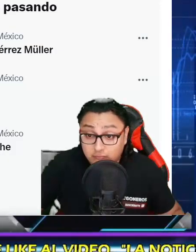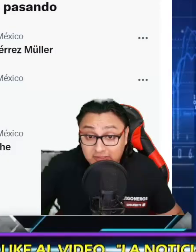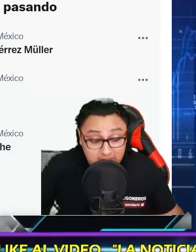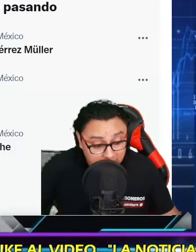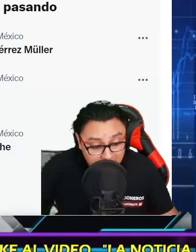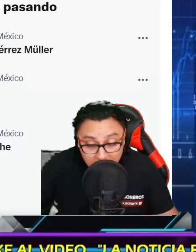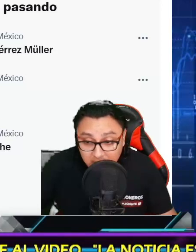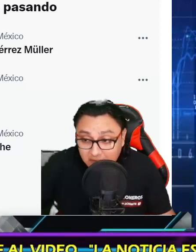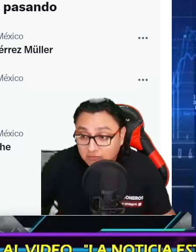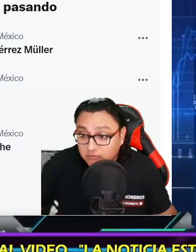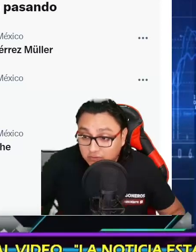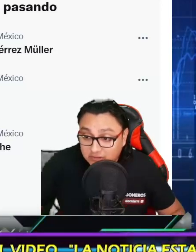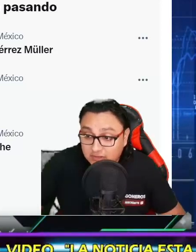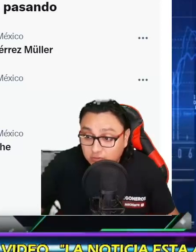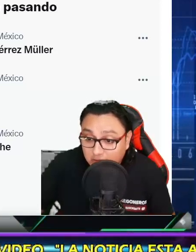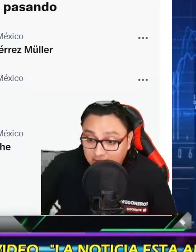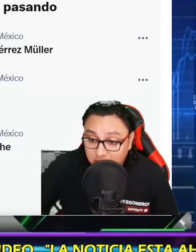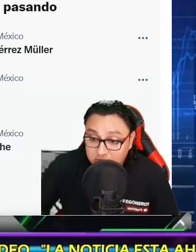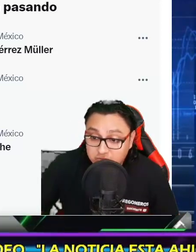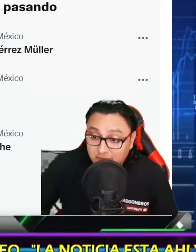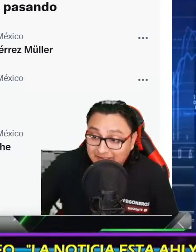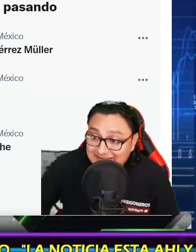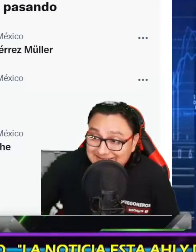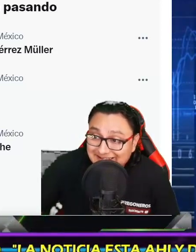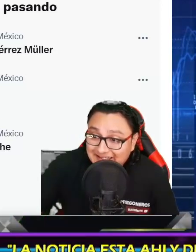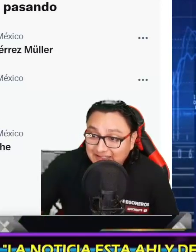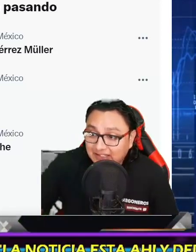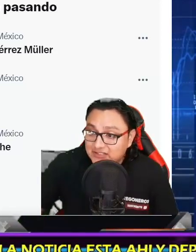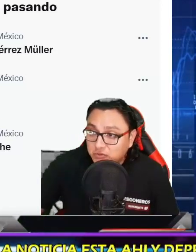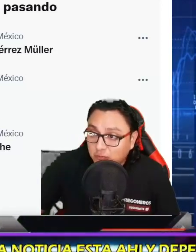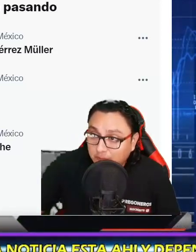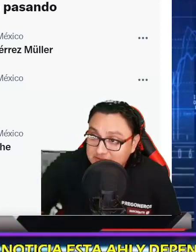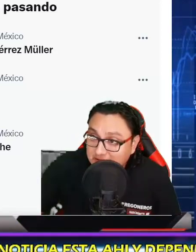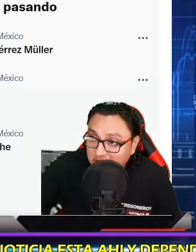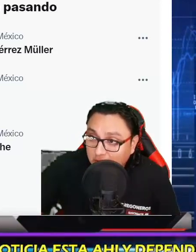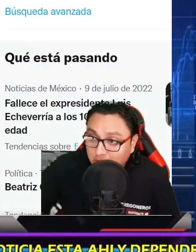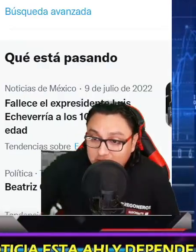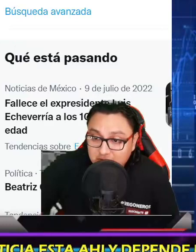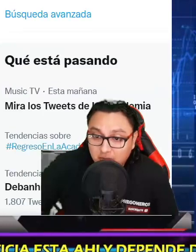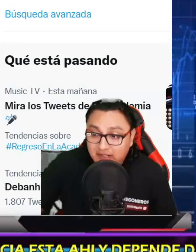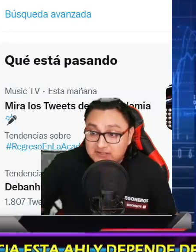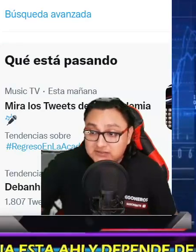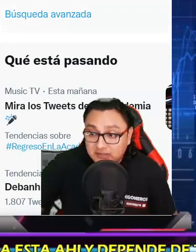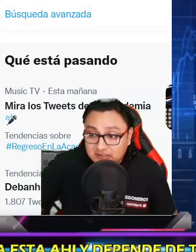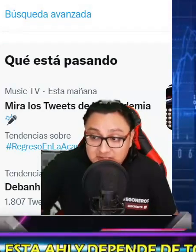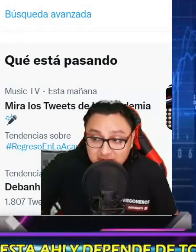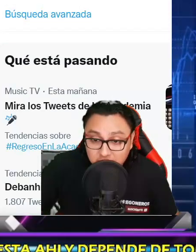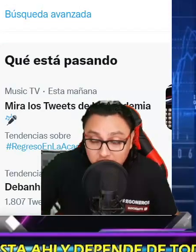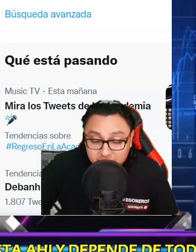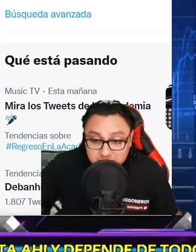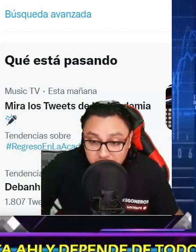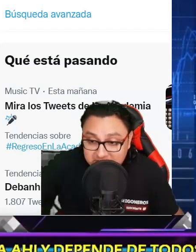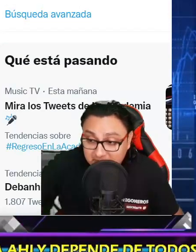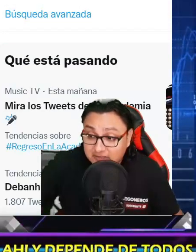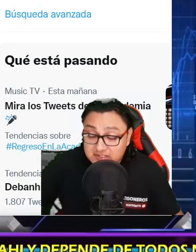gobierno federal, hablando de una dictadura en nuestro país y que es un perseguido político más. Mientras tanto,